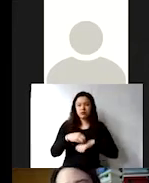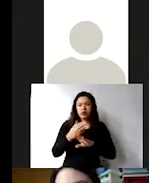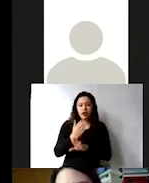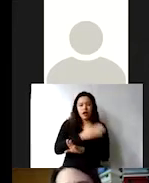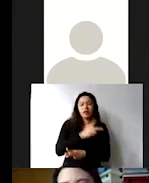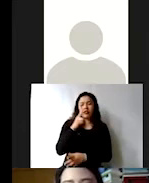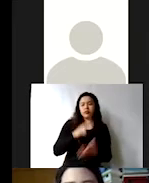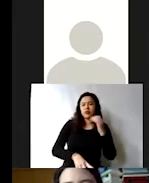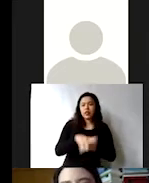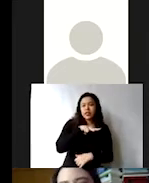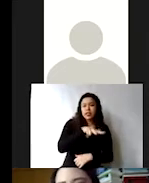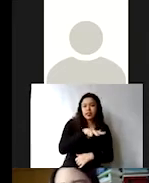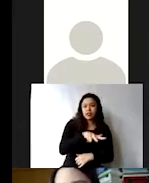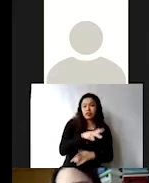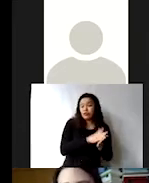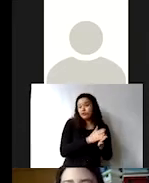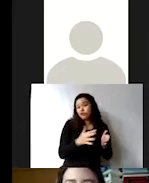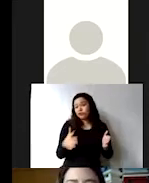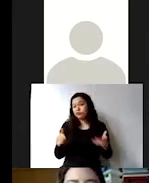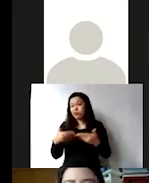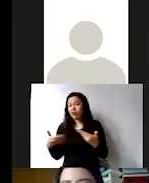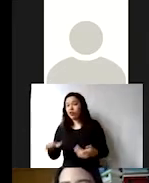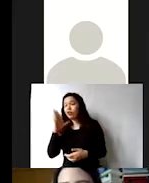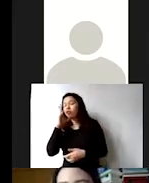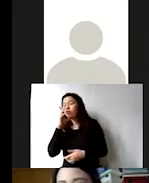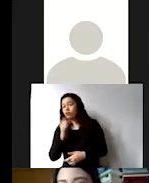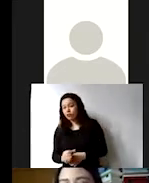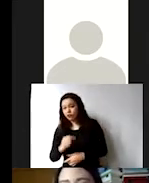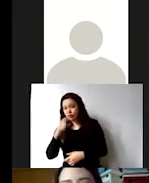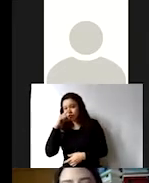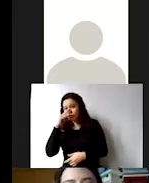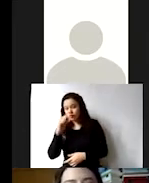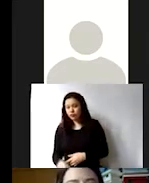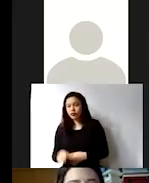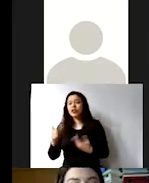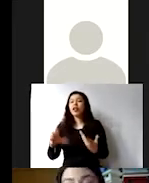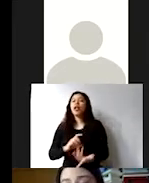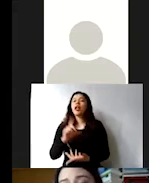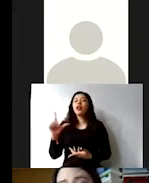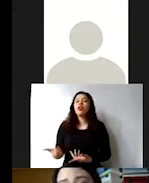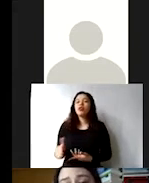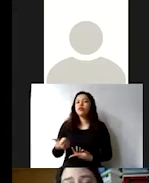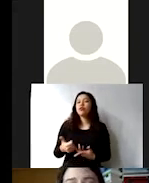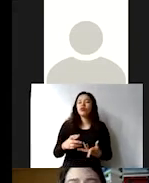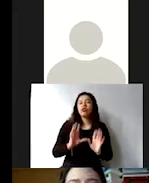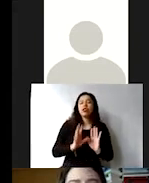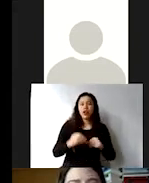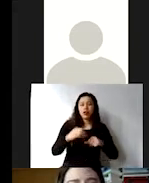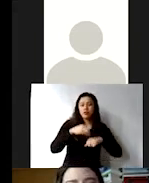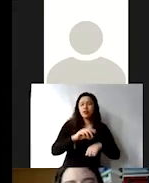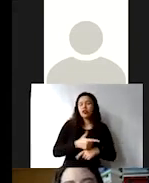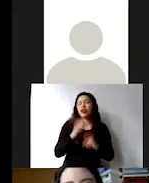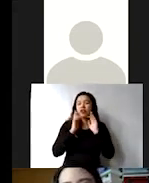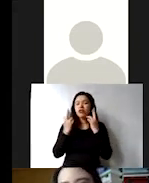ya no funcionan. En otros casos siguen funcionando, pero nada más con reuniones aisladas una vez por año o 2 veces por